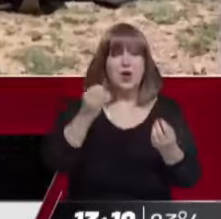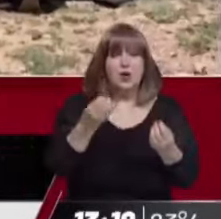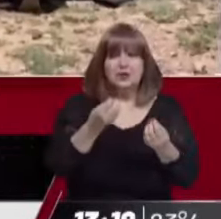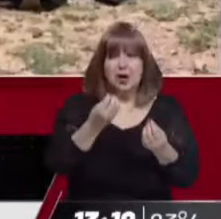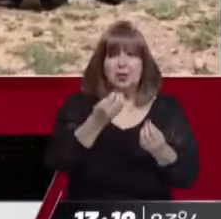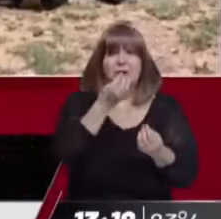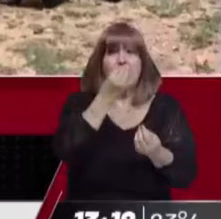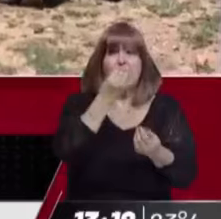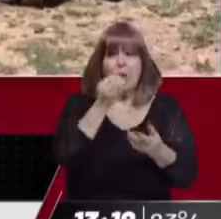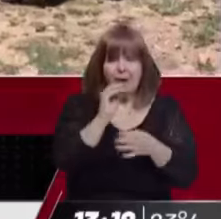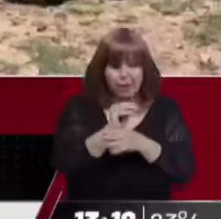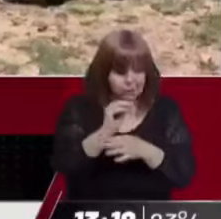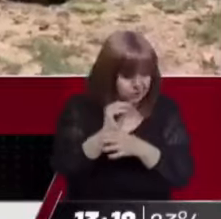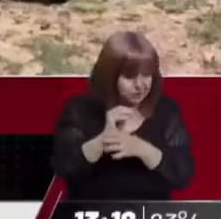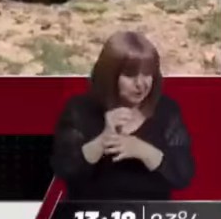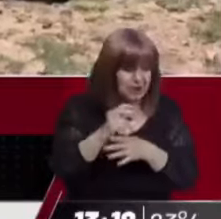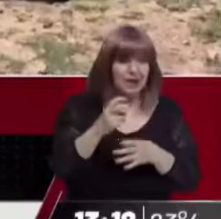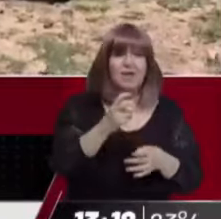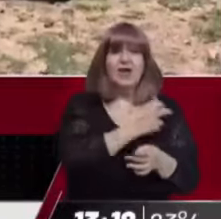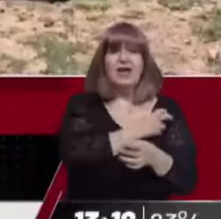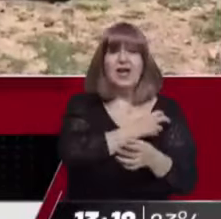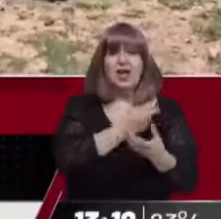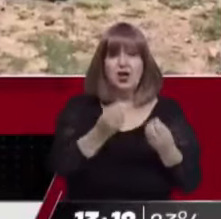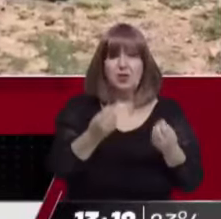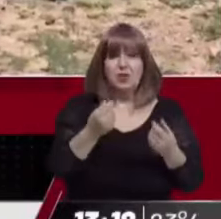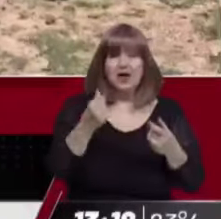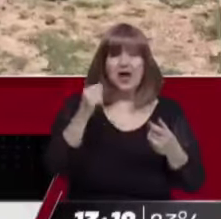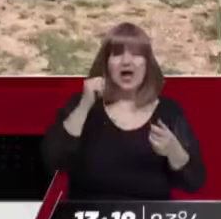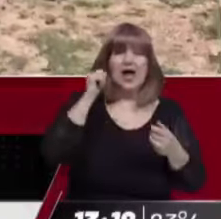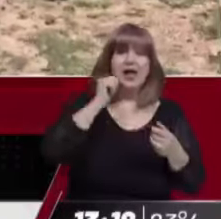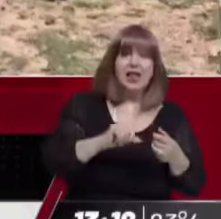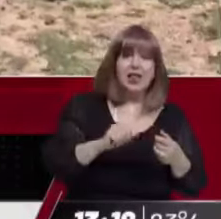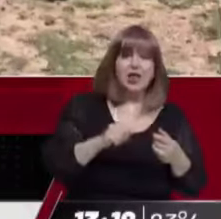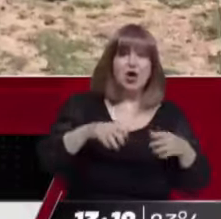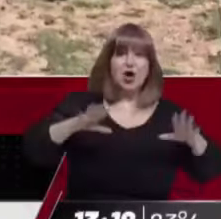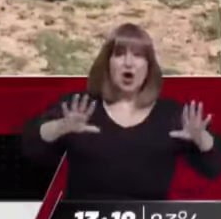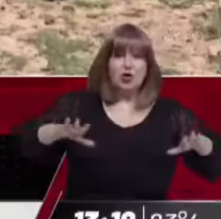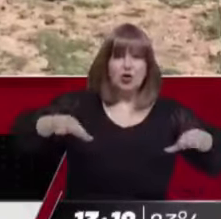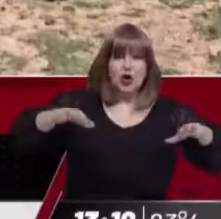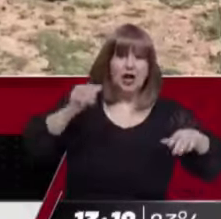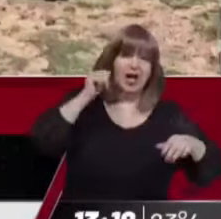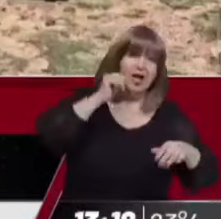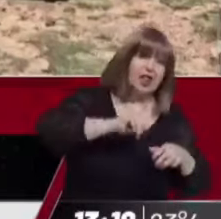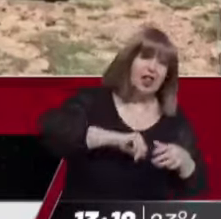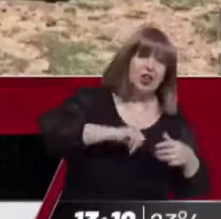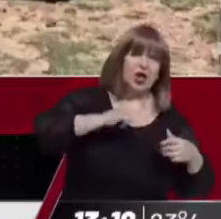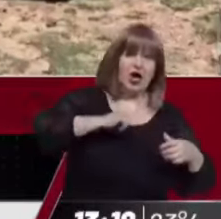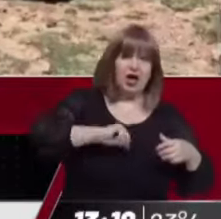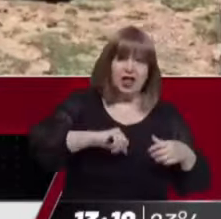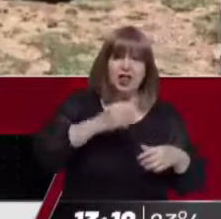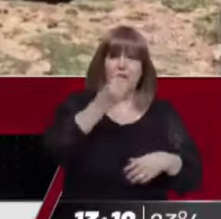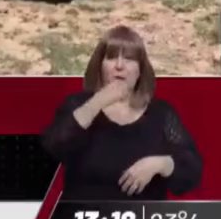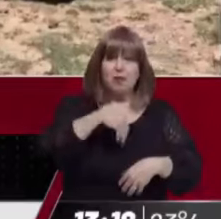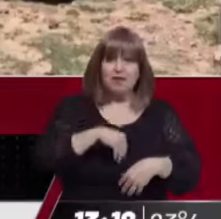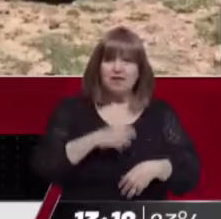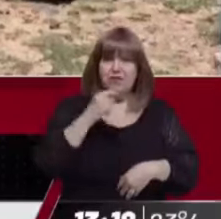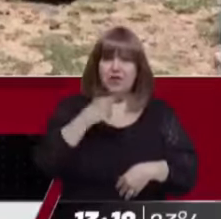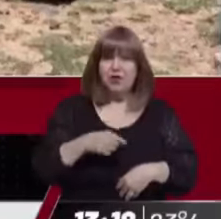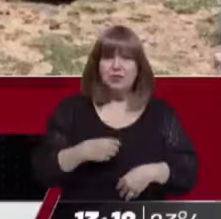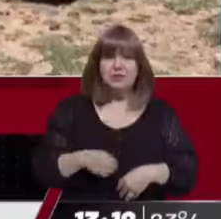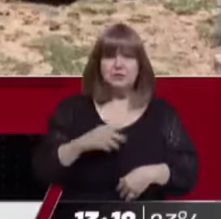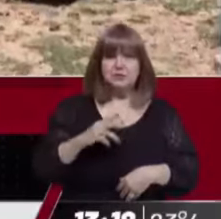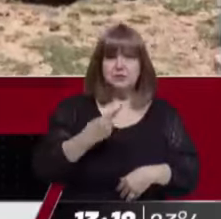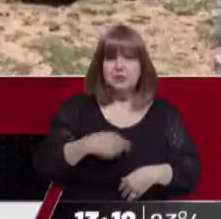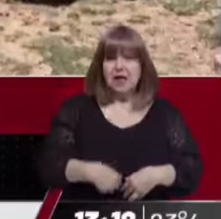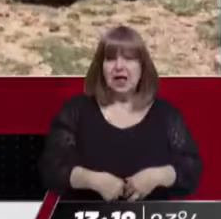Cómo se trabaja en la justicia cuando aparecen los bueno. cóndores mal heridos en distintos lugares. Bueno. La labor de Cuyunche. ¿Para qué claro, se la gran tarea